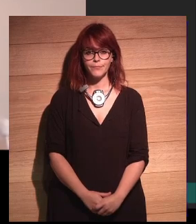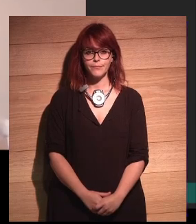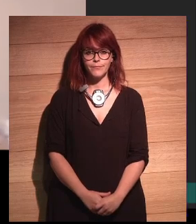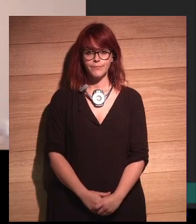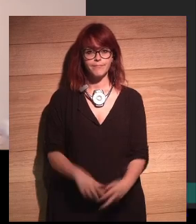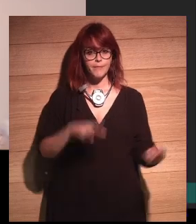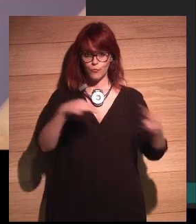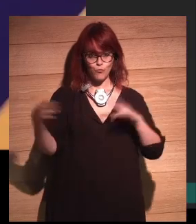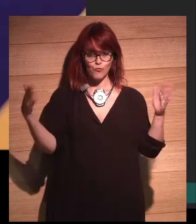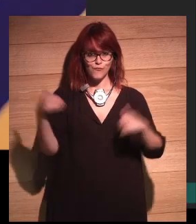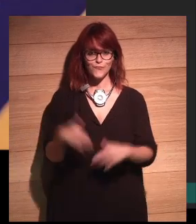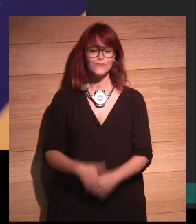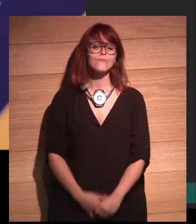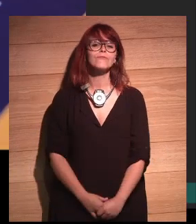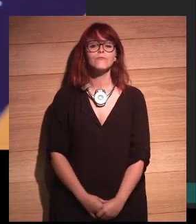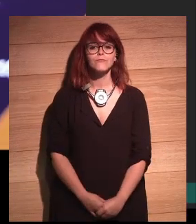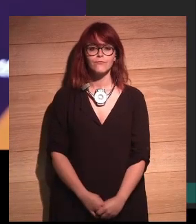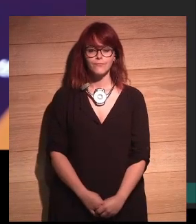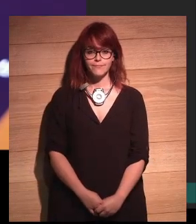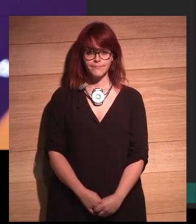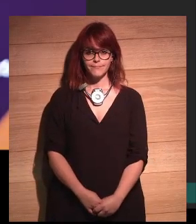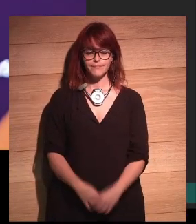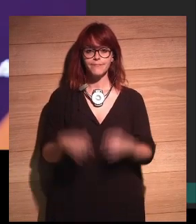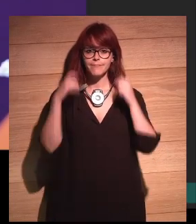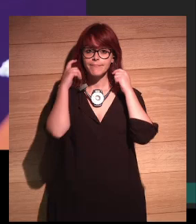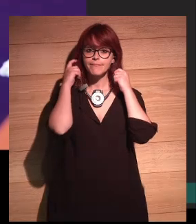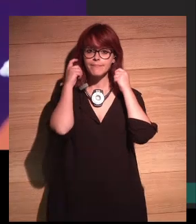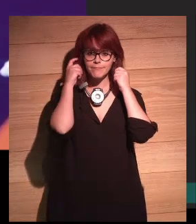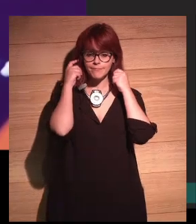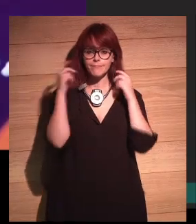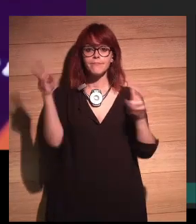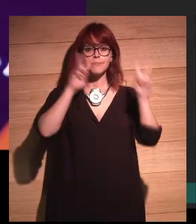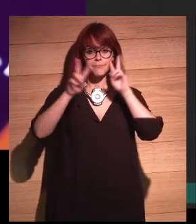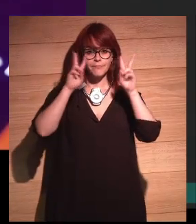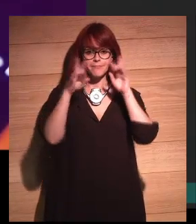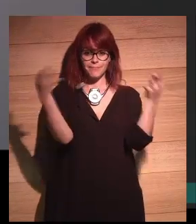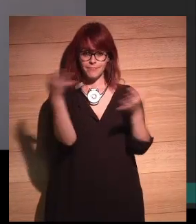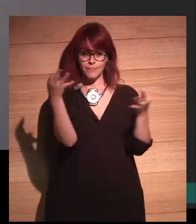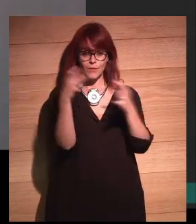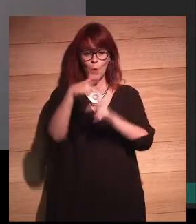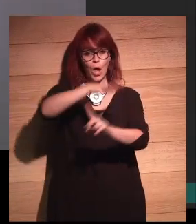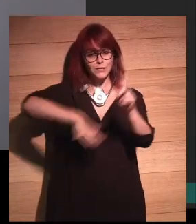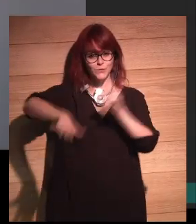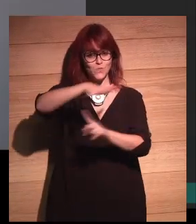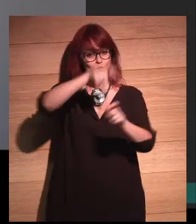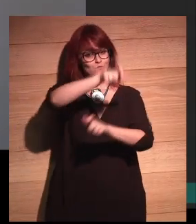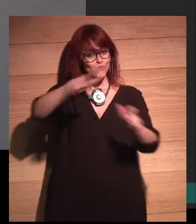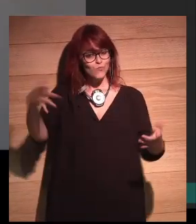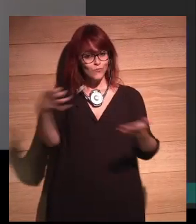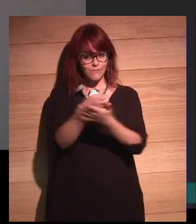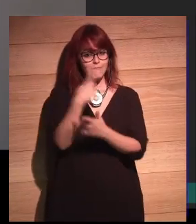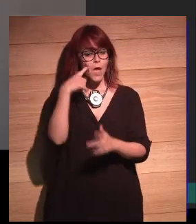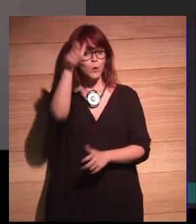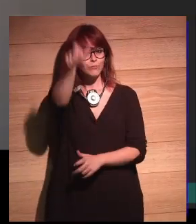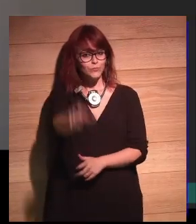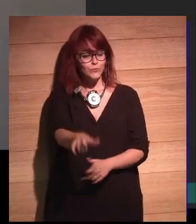A moving world still forever. ¿Qué es lo que veis? Gente y cosas en el mismo espacio. Alguien